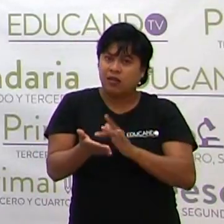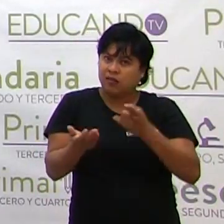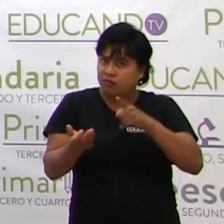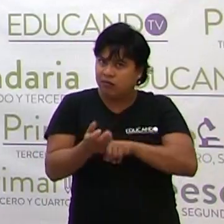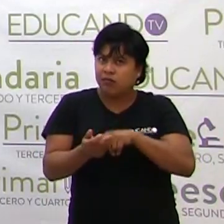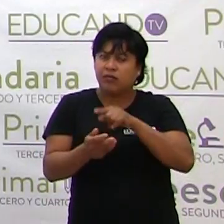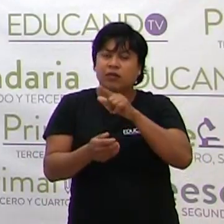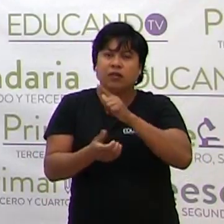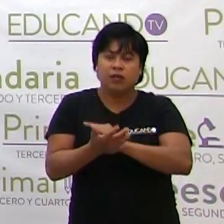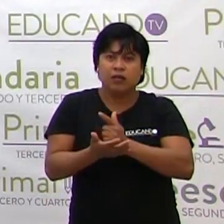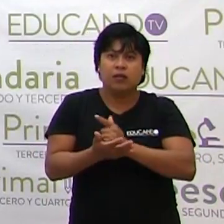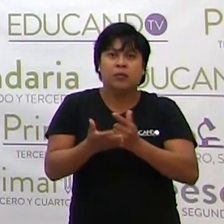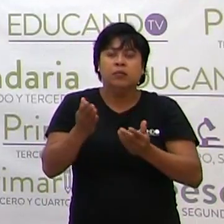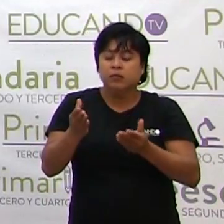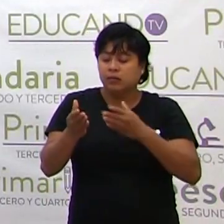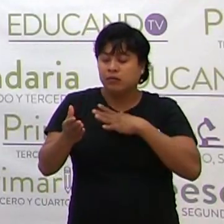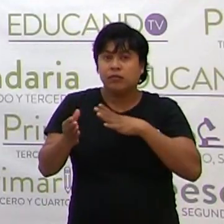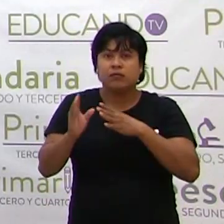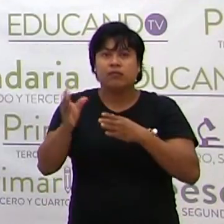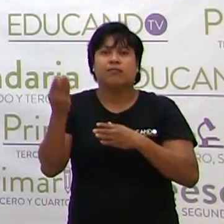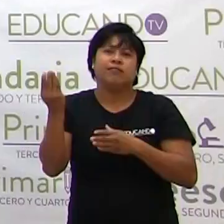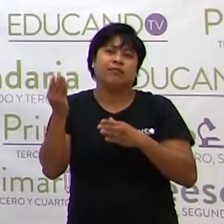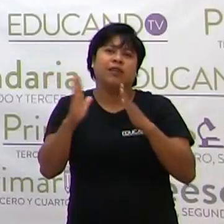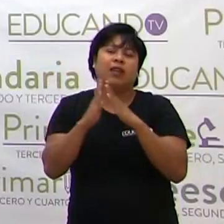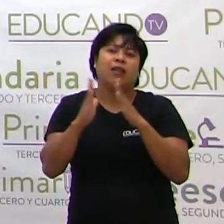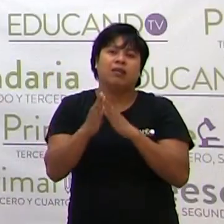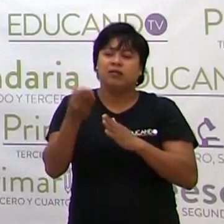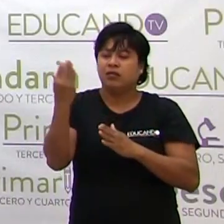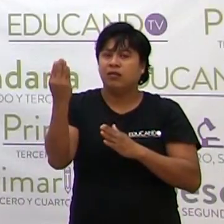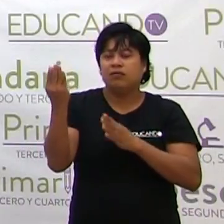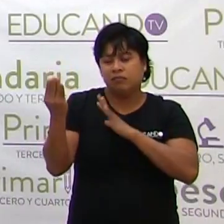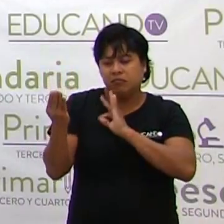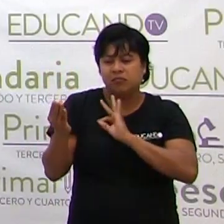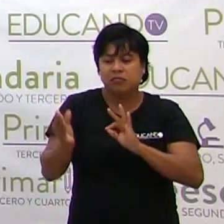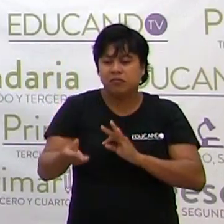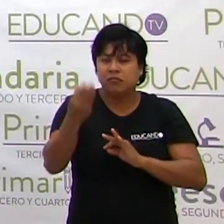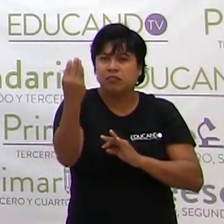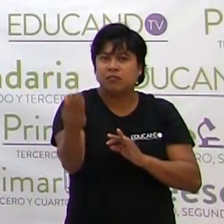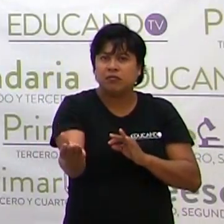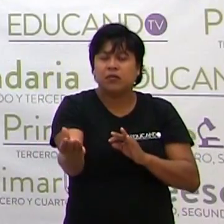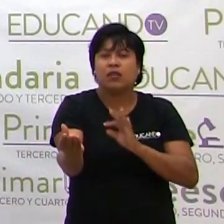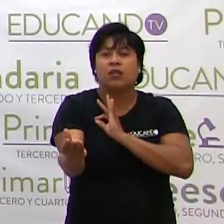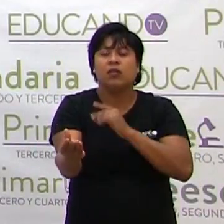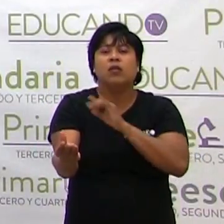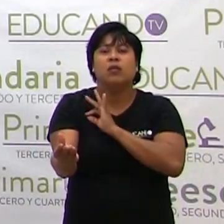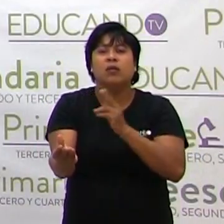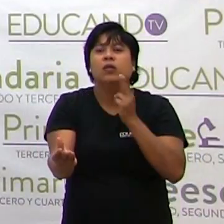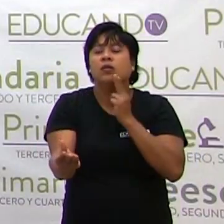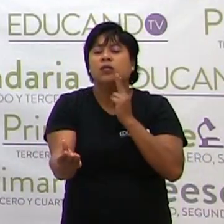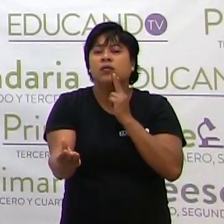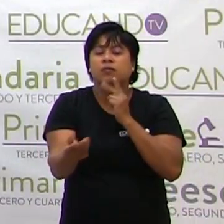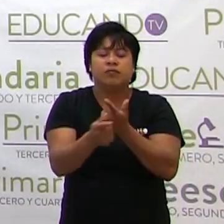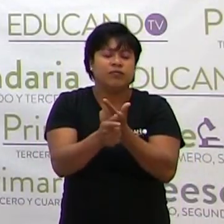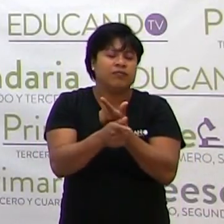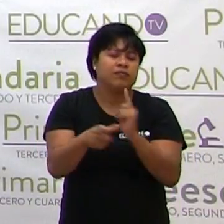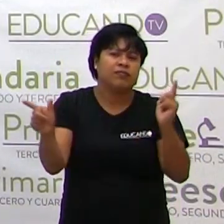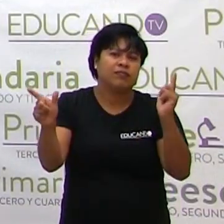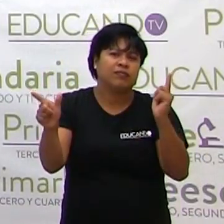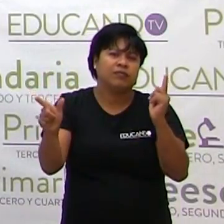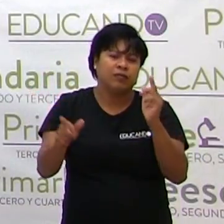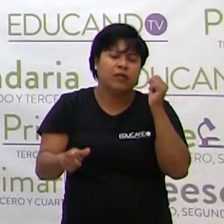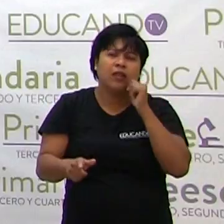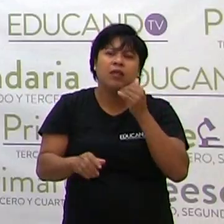de forma física los tenemos en la casa, están físicamente ahí y los vamos a poder utilizar de forma